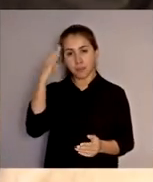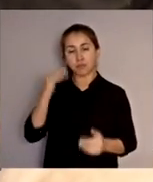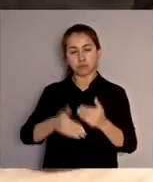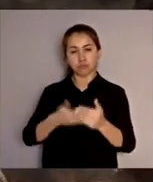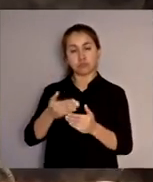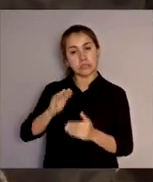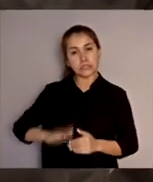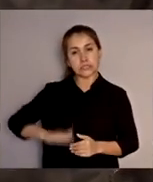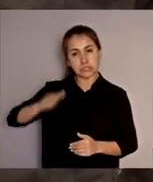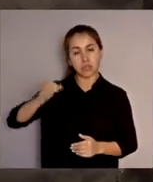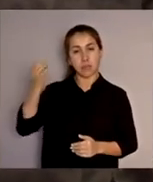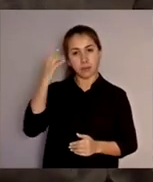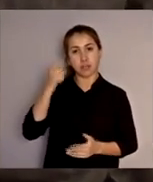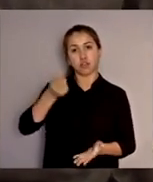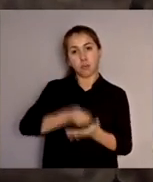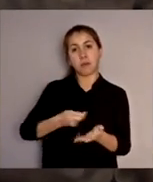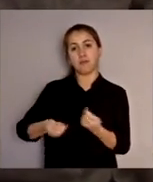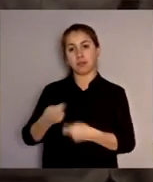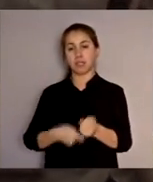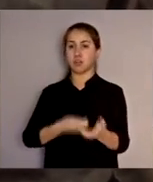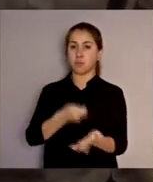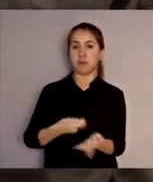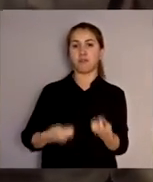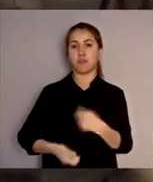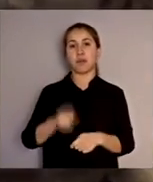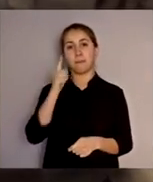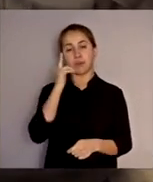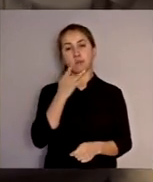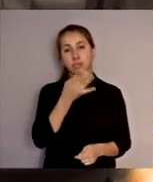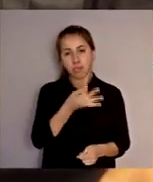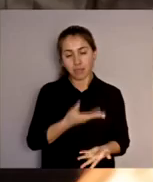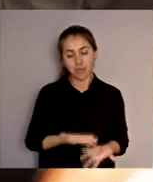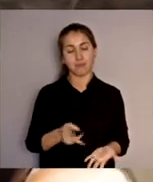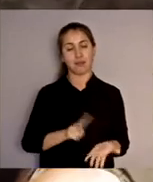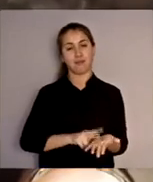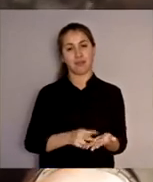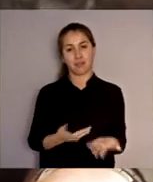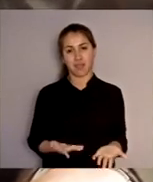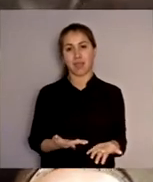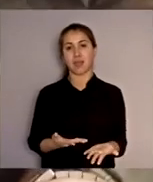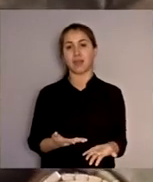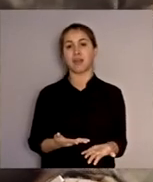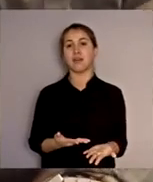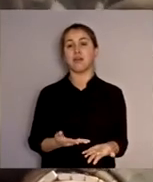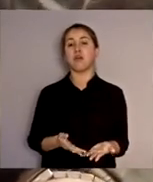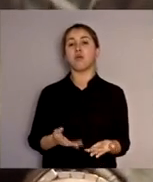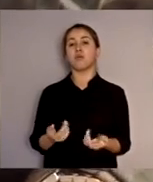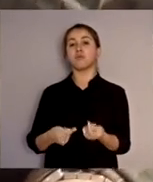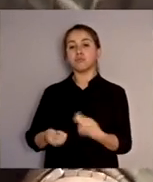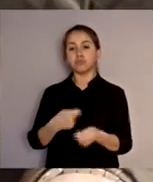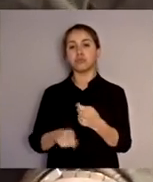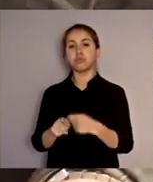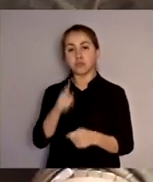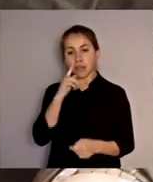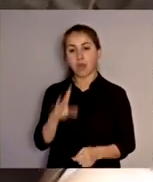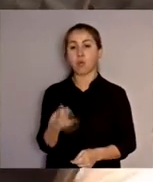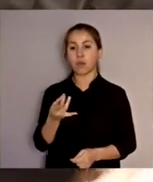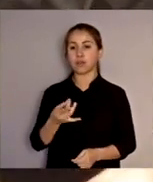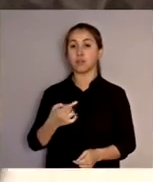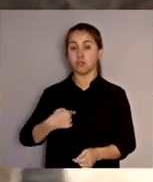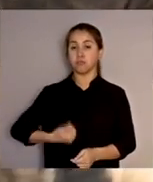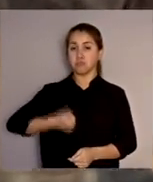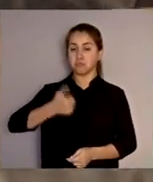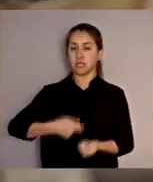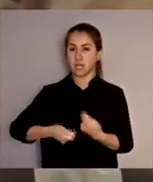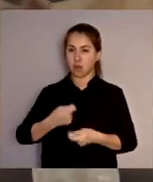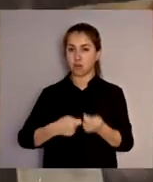de chico, digamos, comprar y vender. Pero no sea tan modesto, dígame la verdad, ¿cuándo le pega el palo el gato? ¿Cuándo se da cuenta de que...?